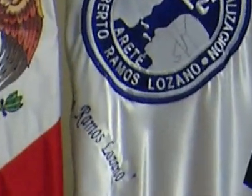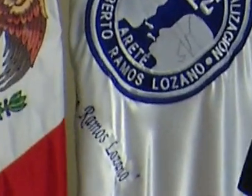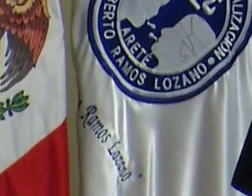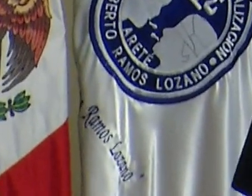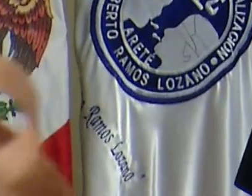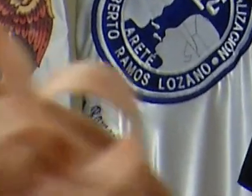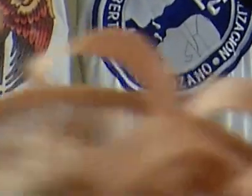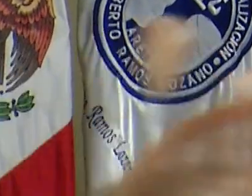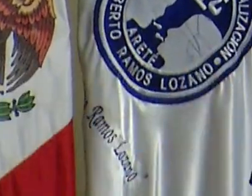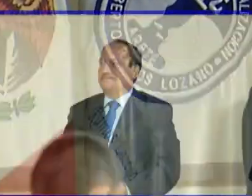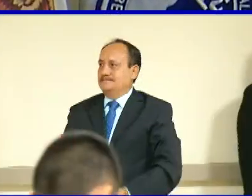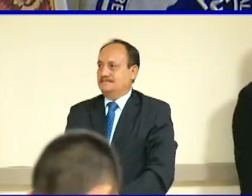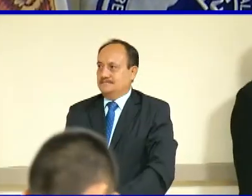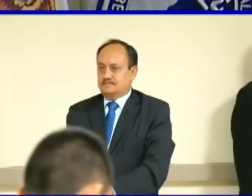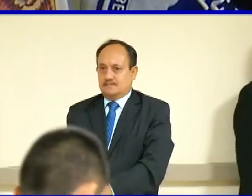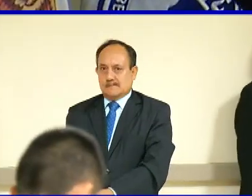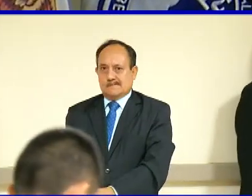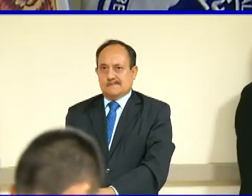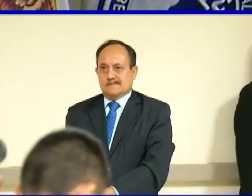Pues